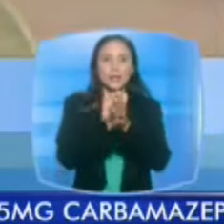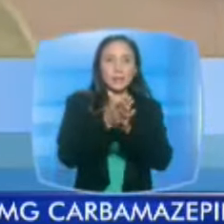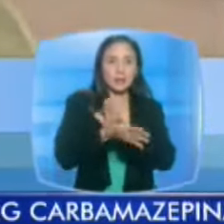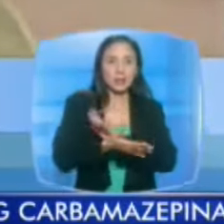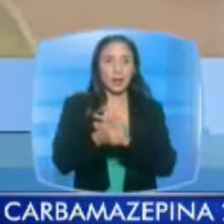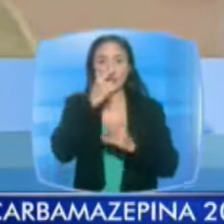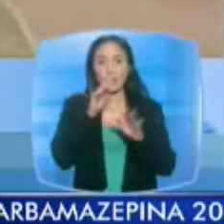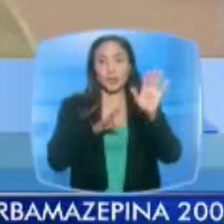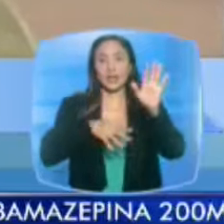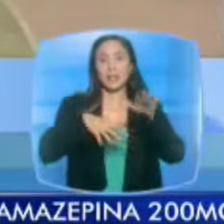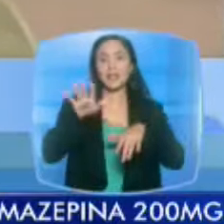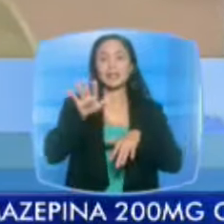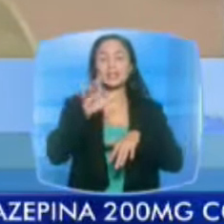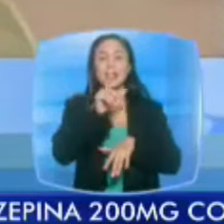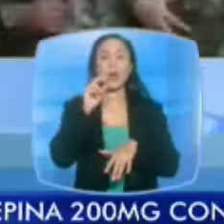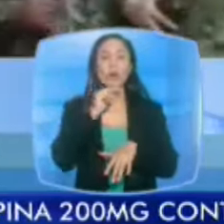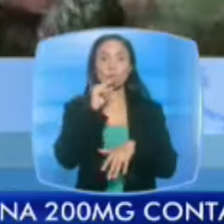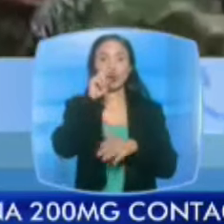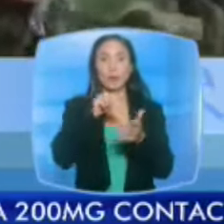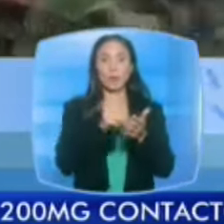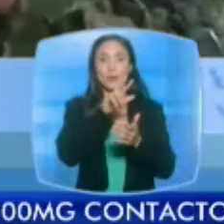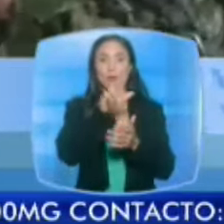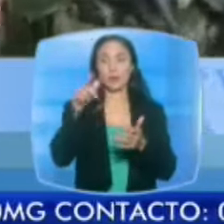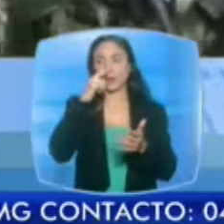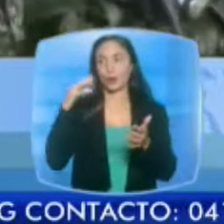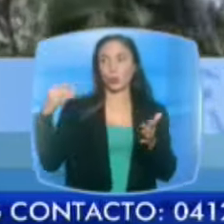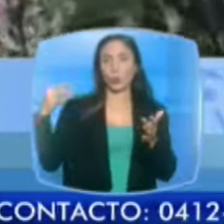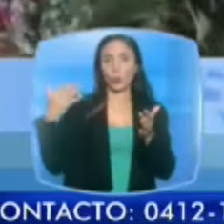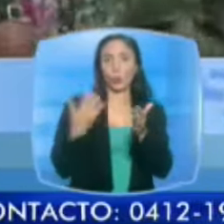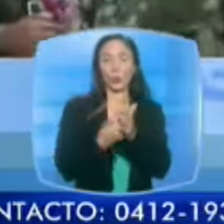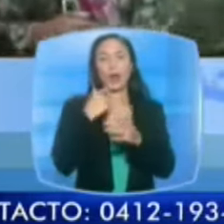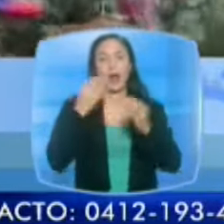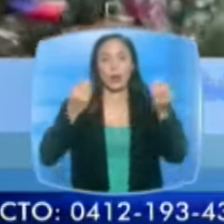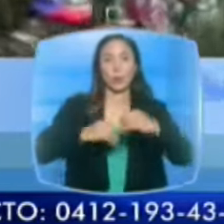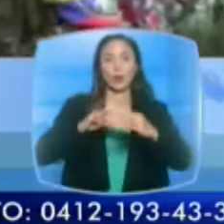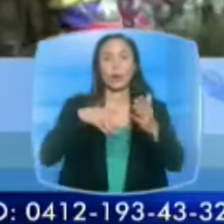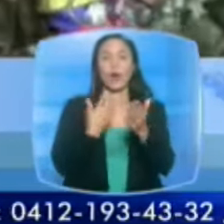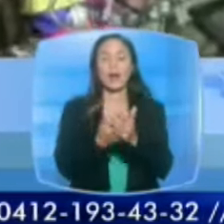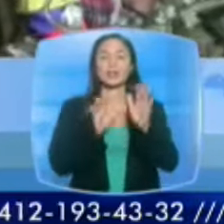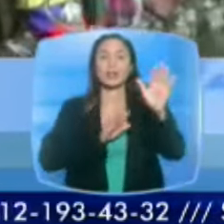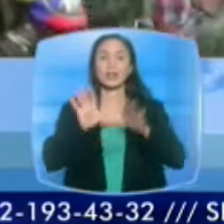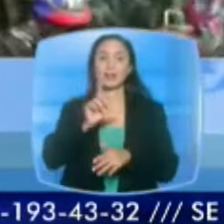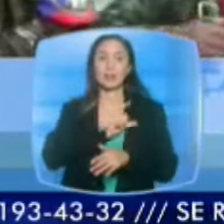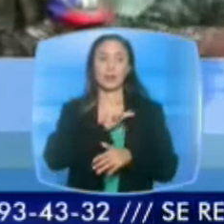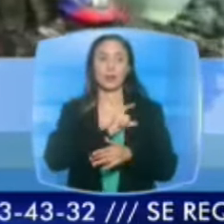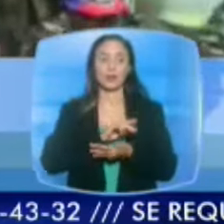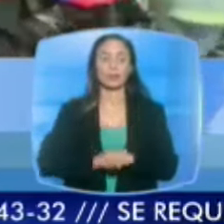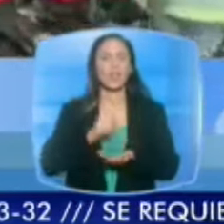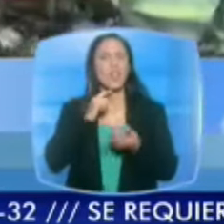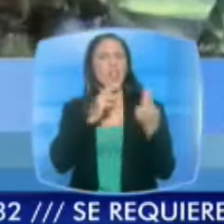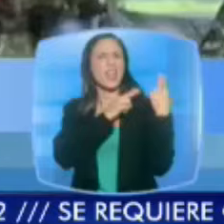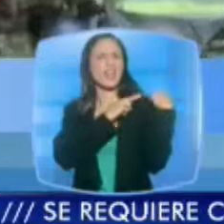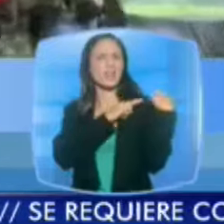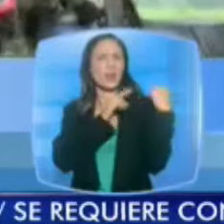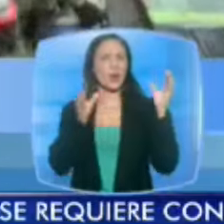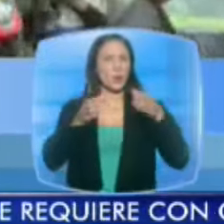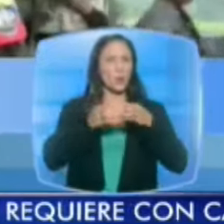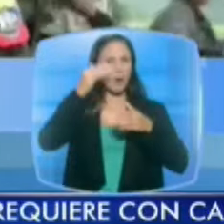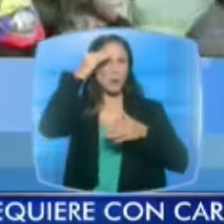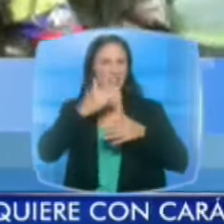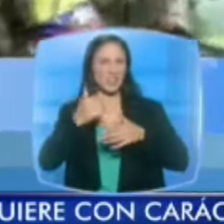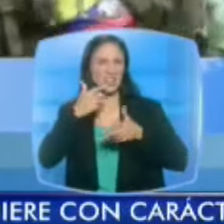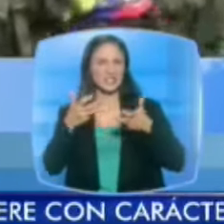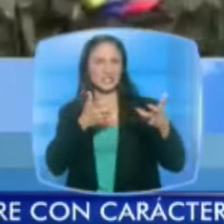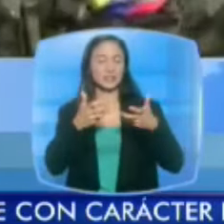desde el 15 de octubre de 2023 y que está acordado hasta el 15 de enero. El jefe negociador del gobierno indicó que durante